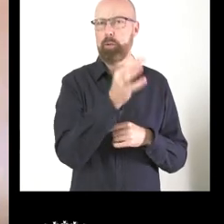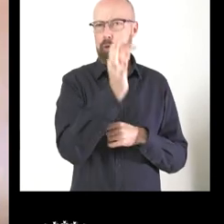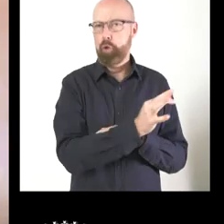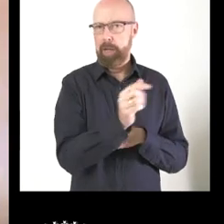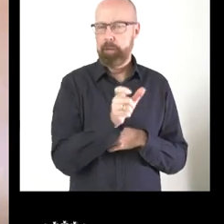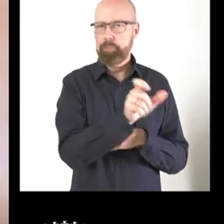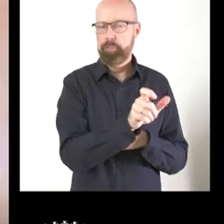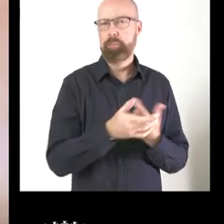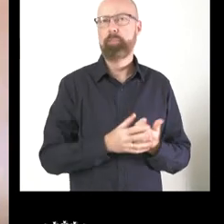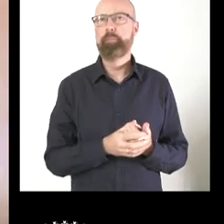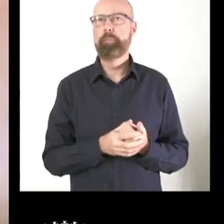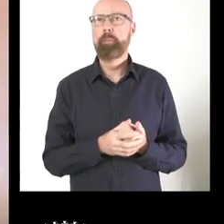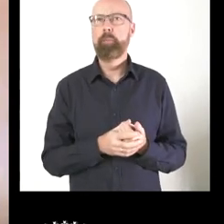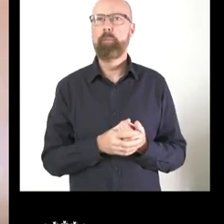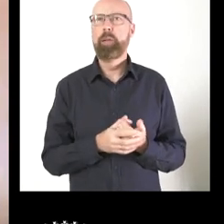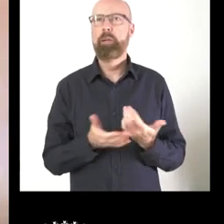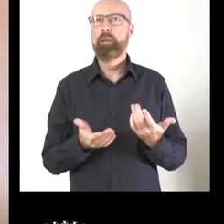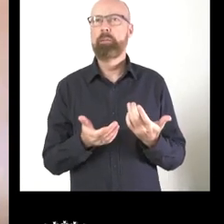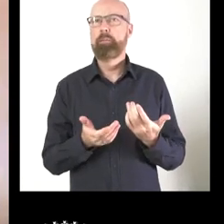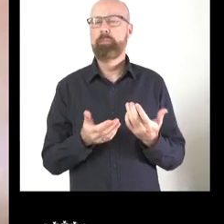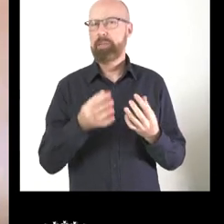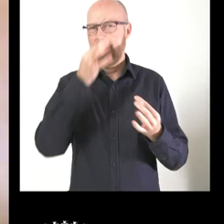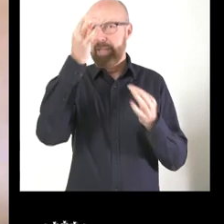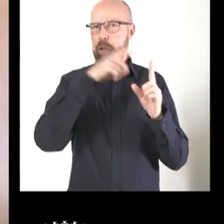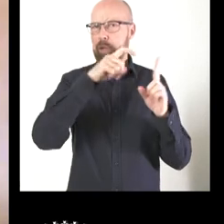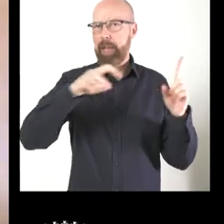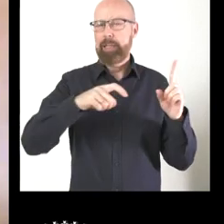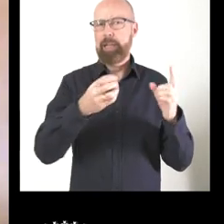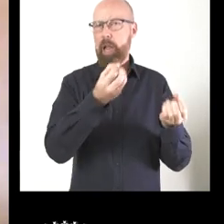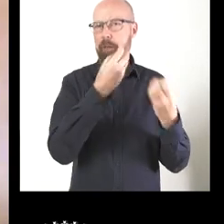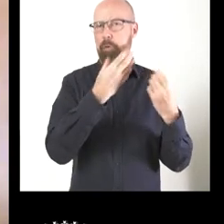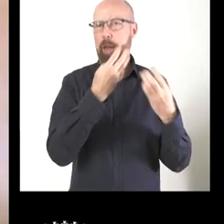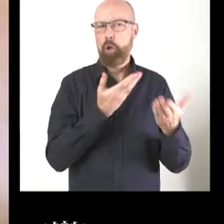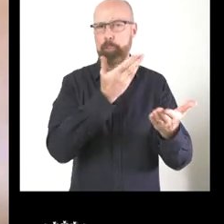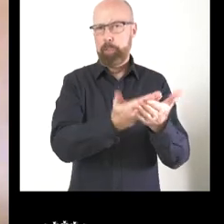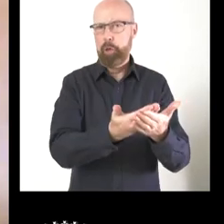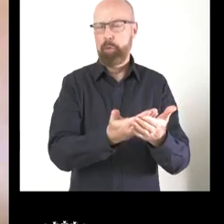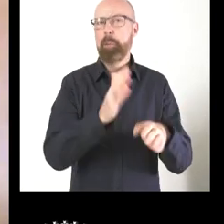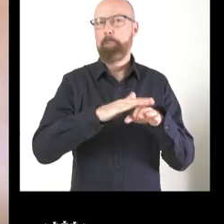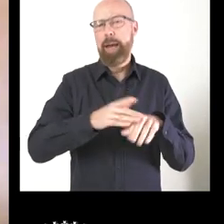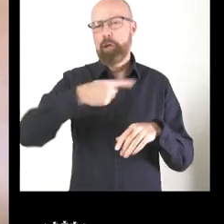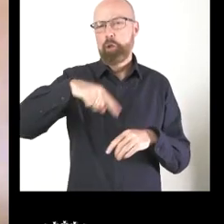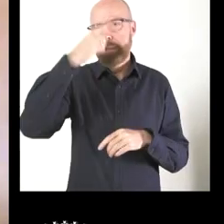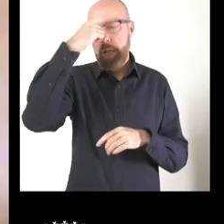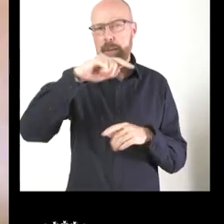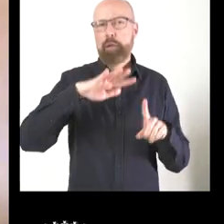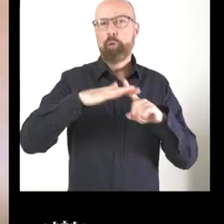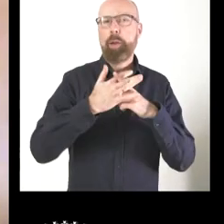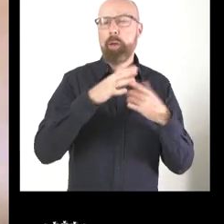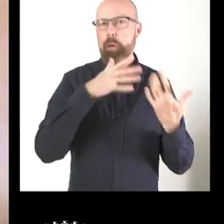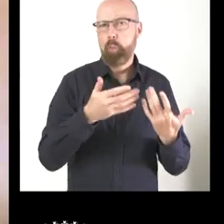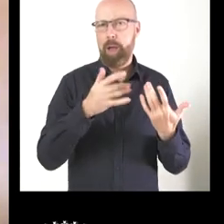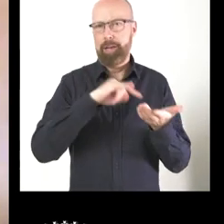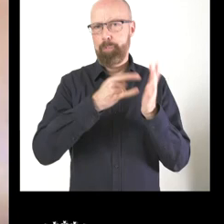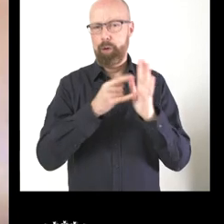por esta comunidad Autónoma esas estadísticas se nos permitan saber en qué momento nos encontramos en base a estos proyectos